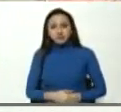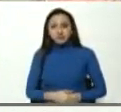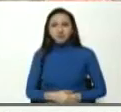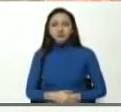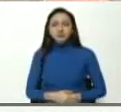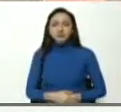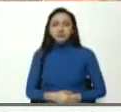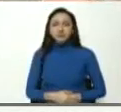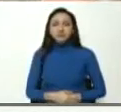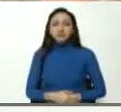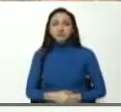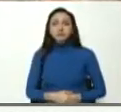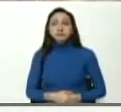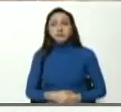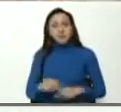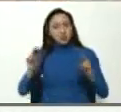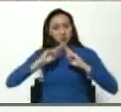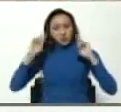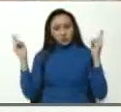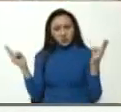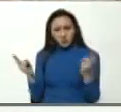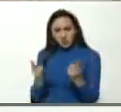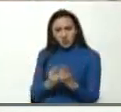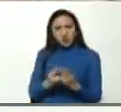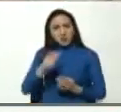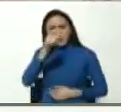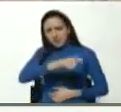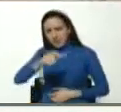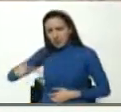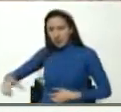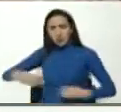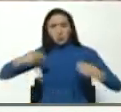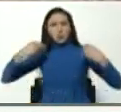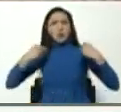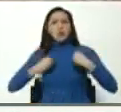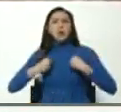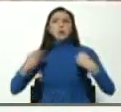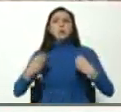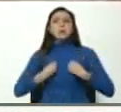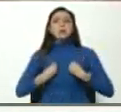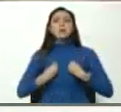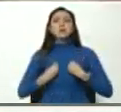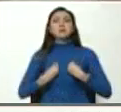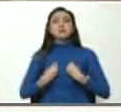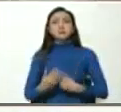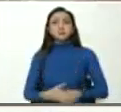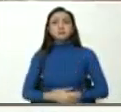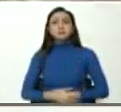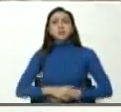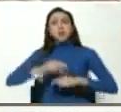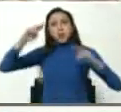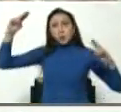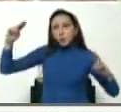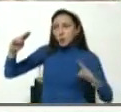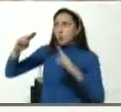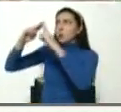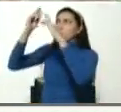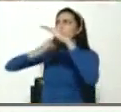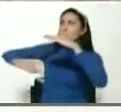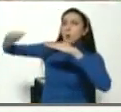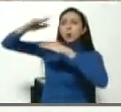ente universal e inmortal de los seres que ir al encuentro del supremo